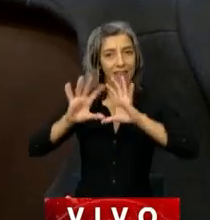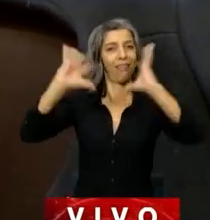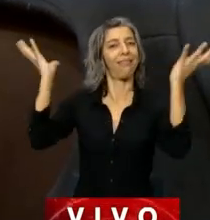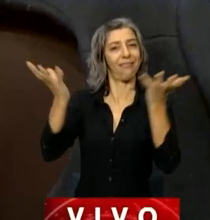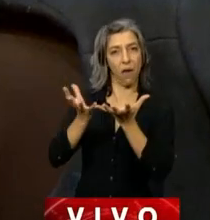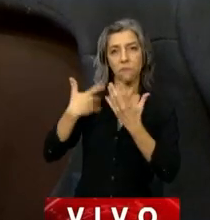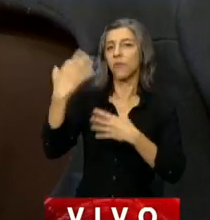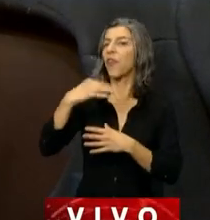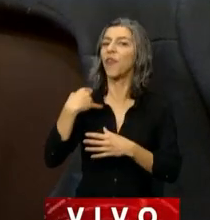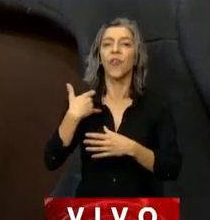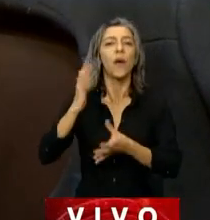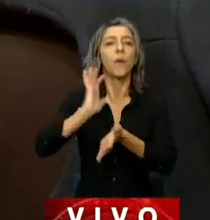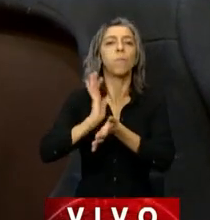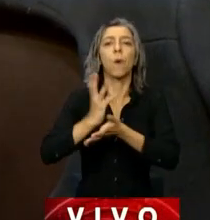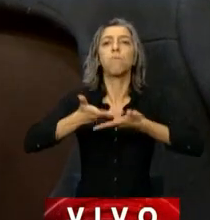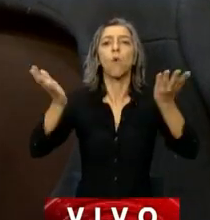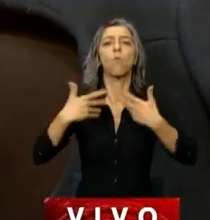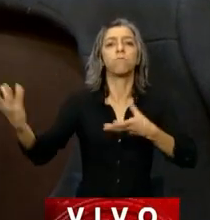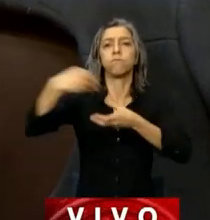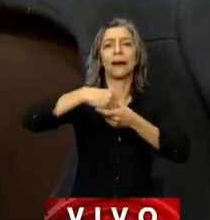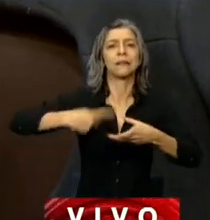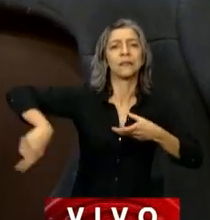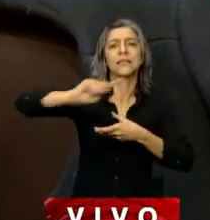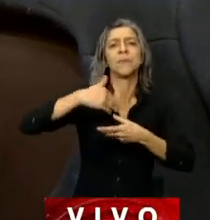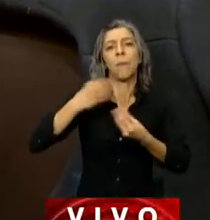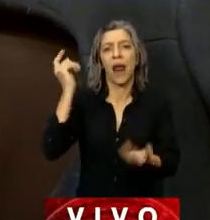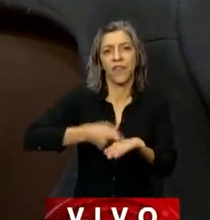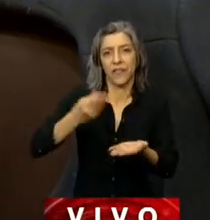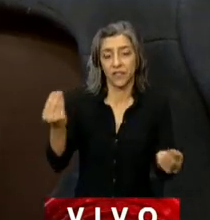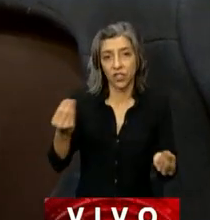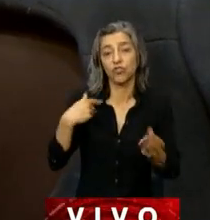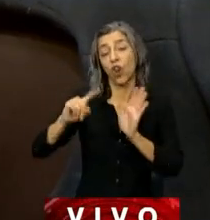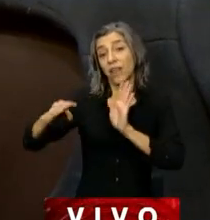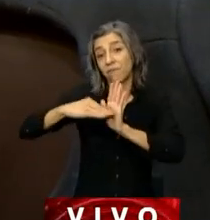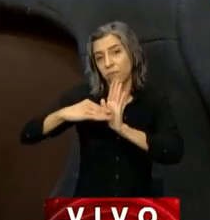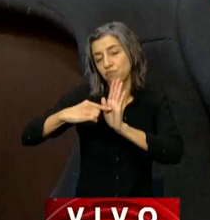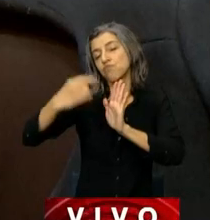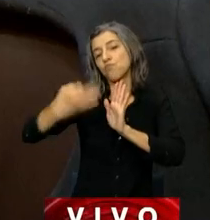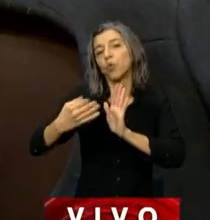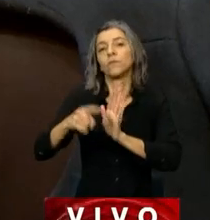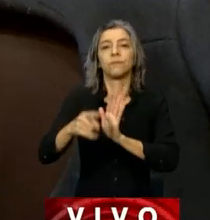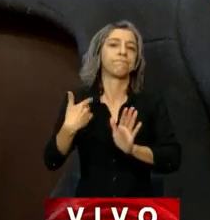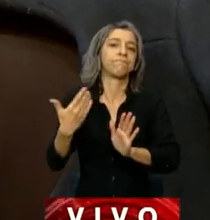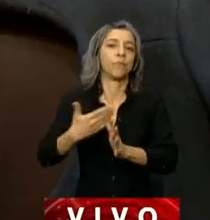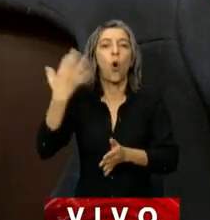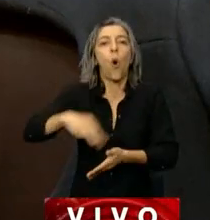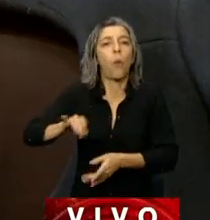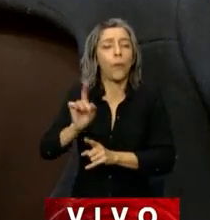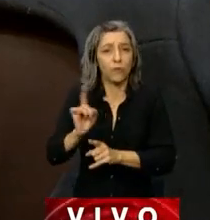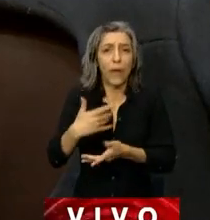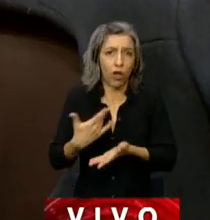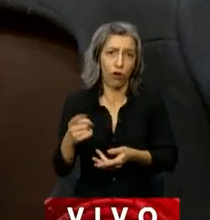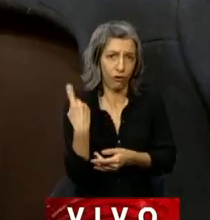requieren la participación pública en el proceso de toma de decisiones principio que no es disponible por los estados sino que es un deber